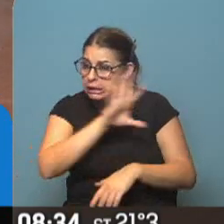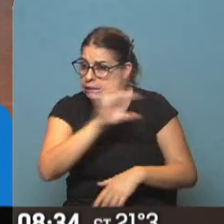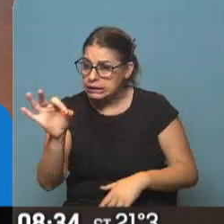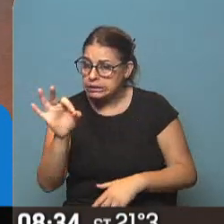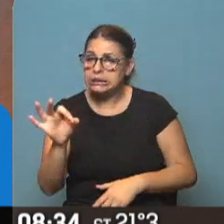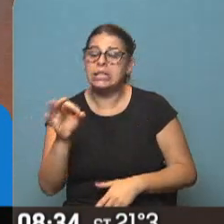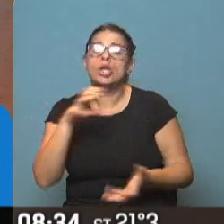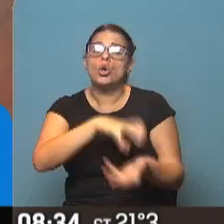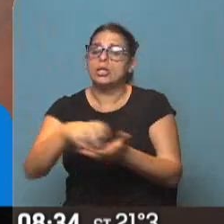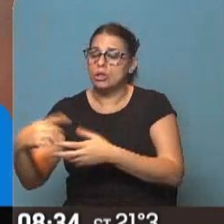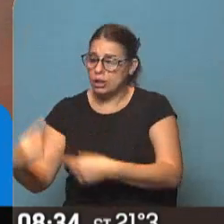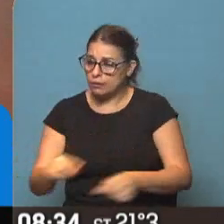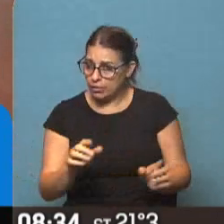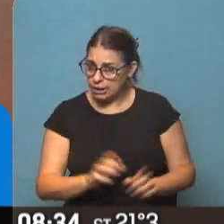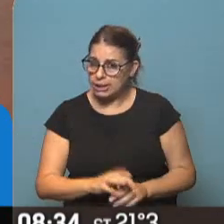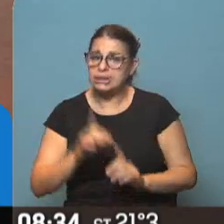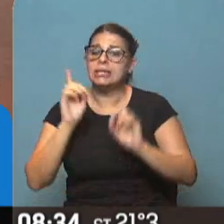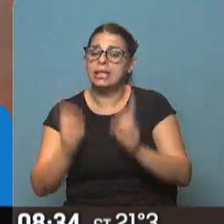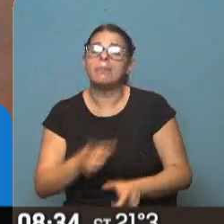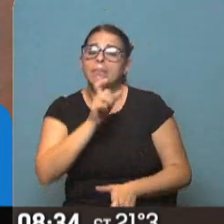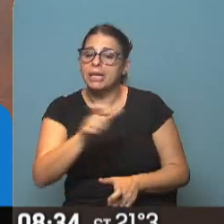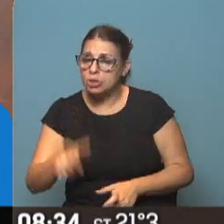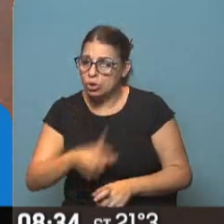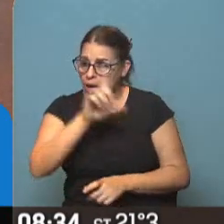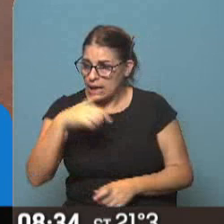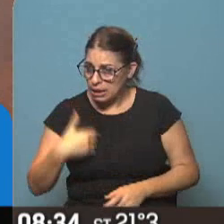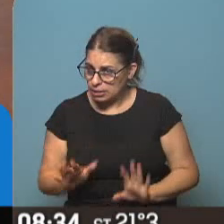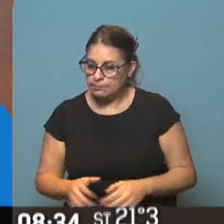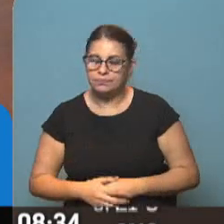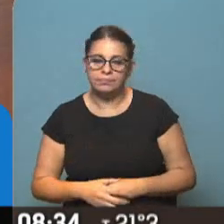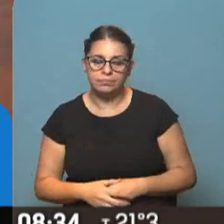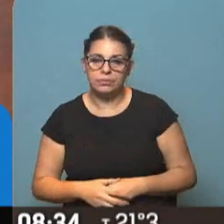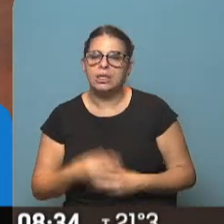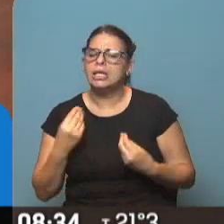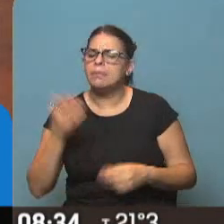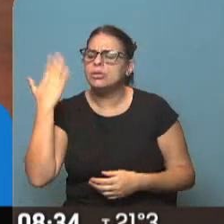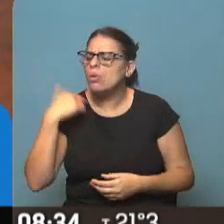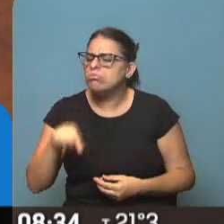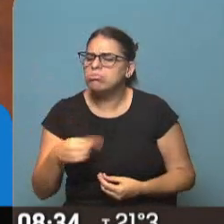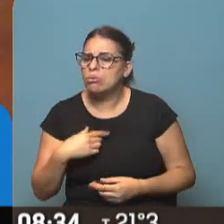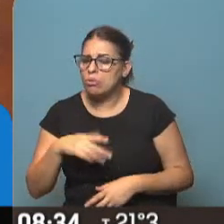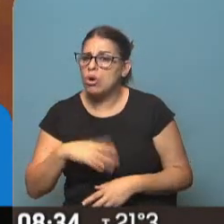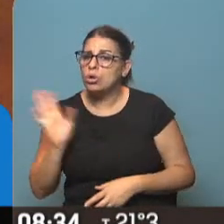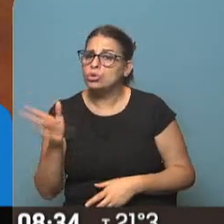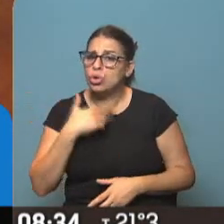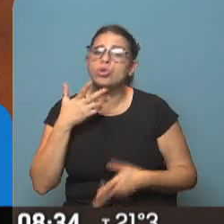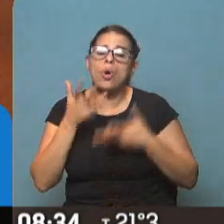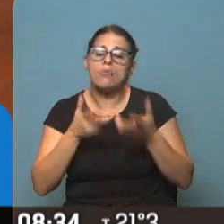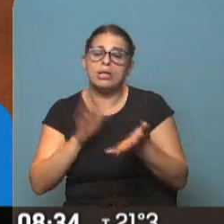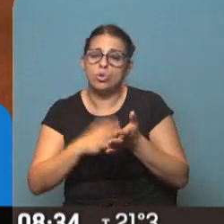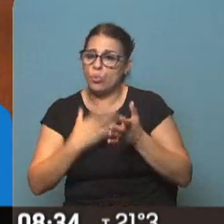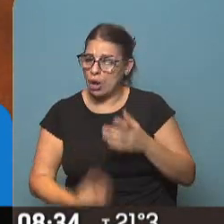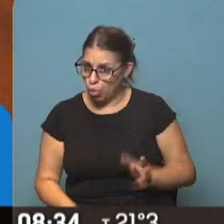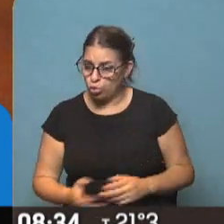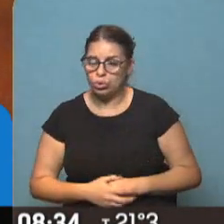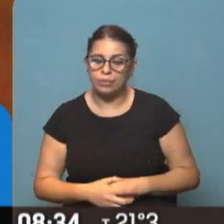organizaciones y personalidades de todo el país qué pasó en estos últimos días donde el tema está en la boca de todos dónde están los medios